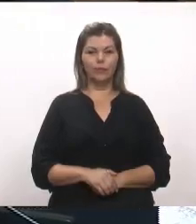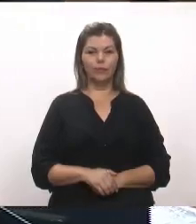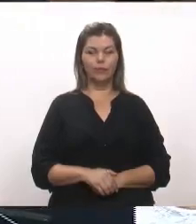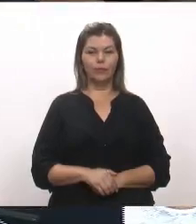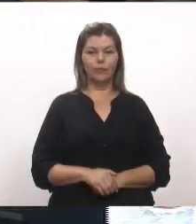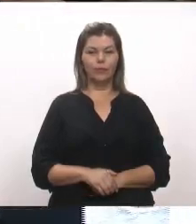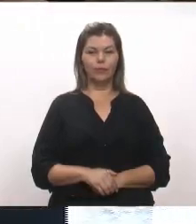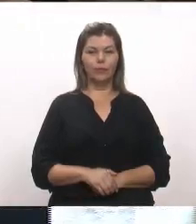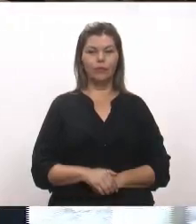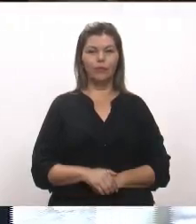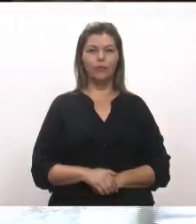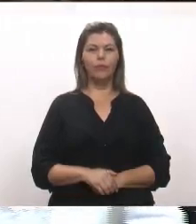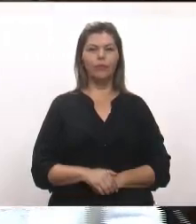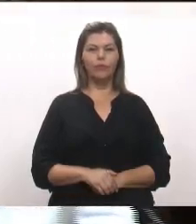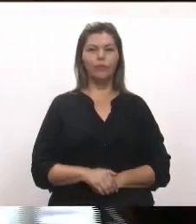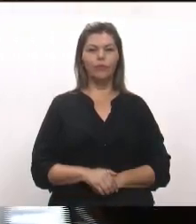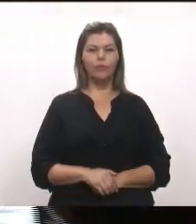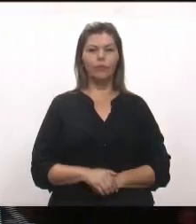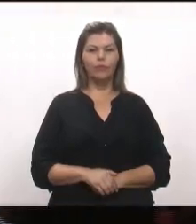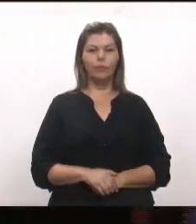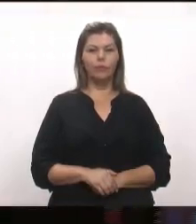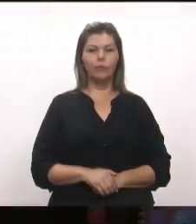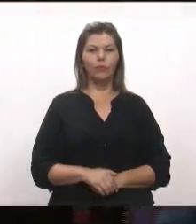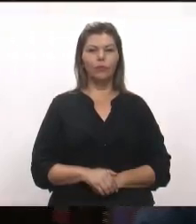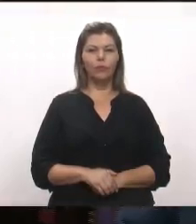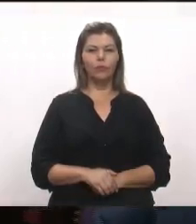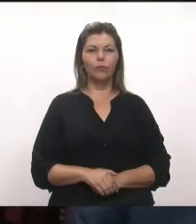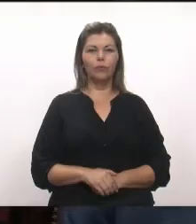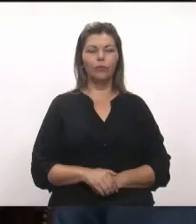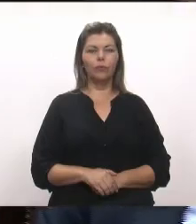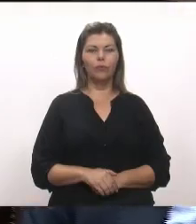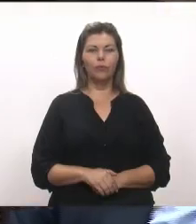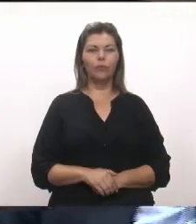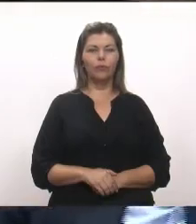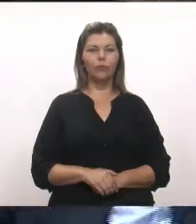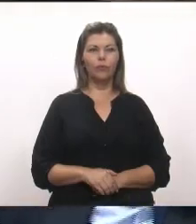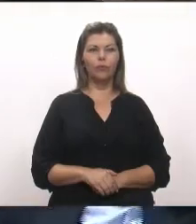Sí, seguimos con la...